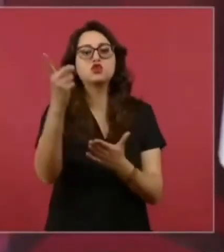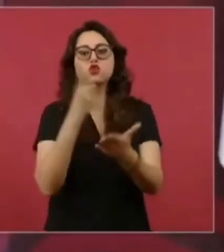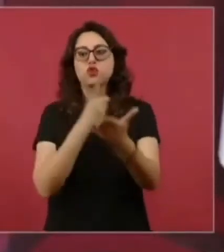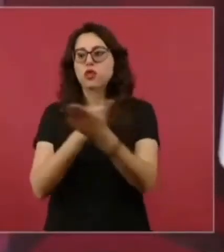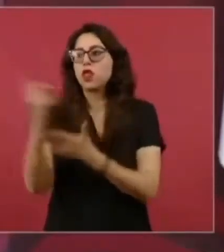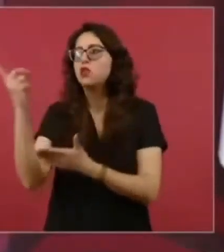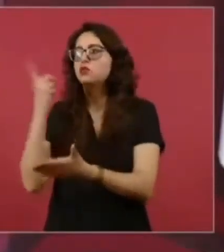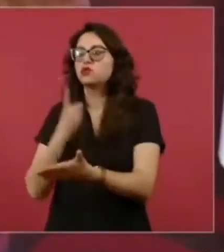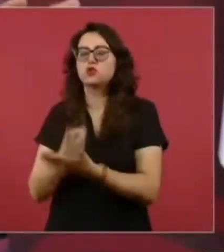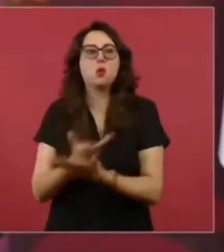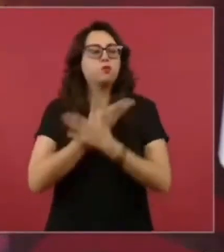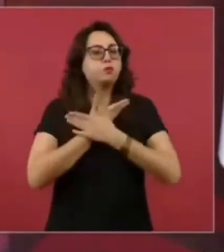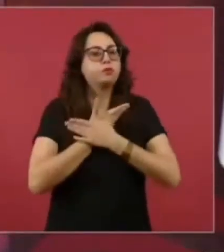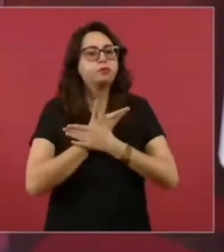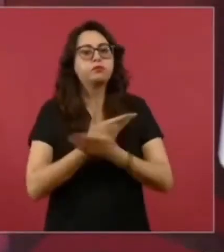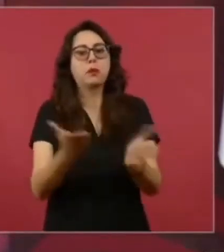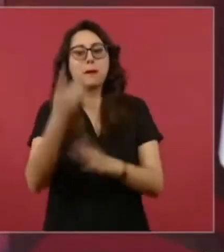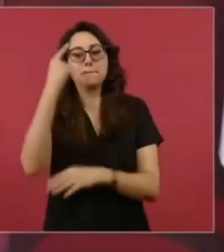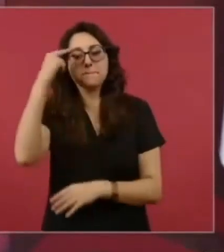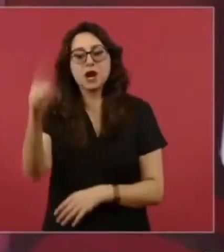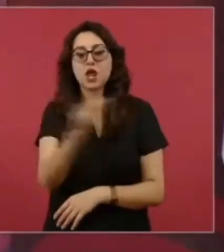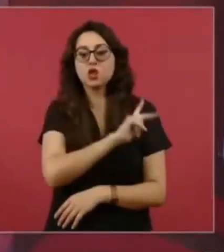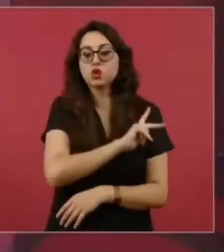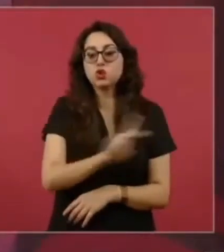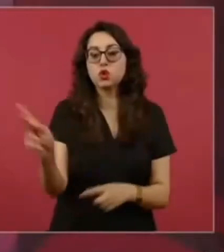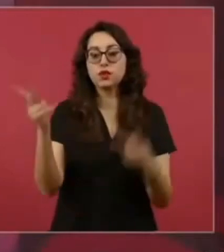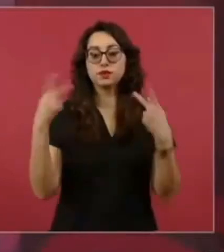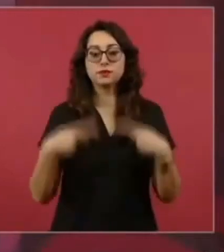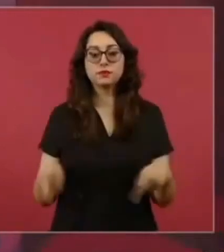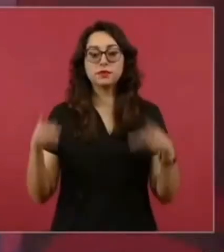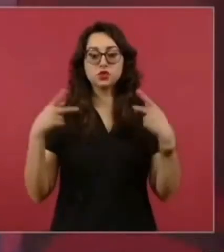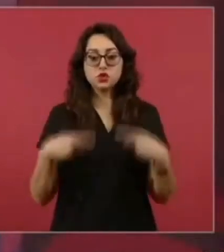de manera universal.